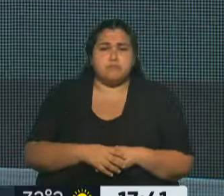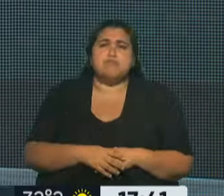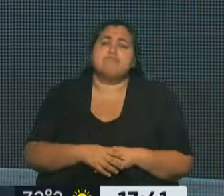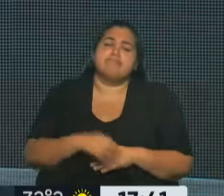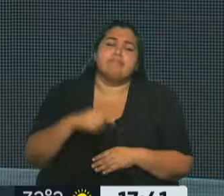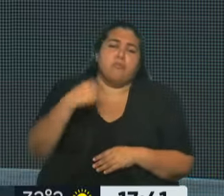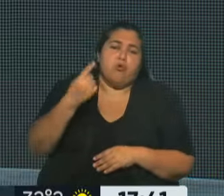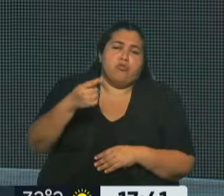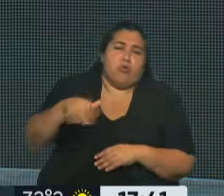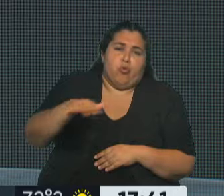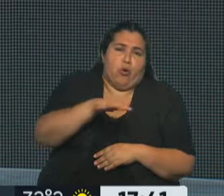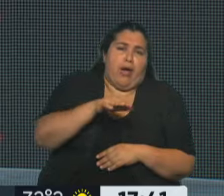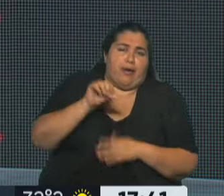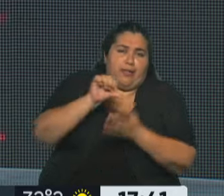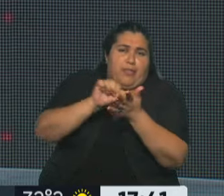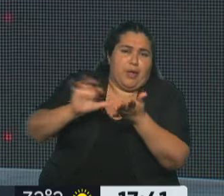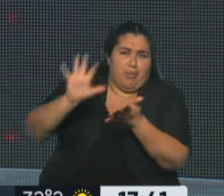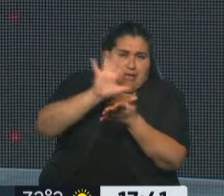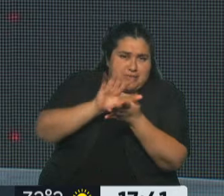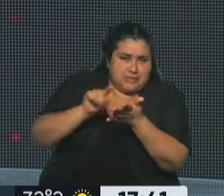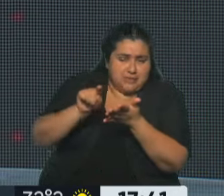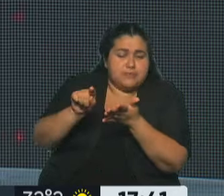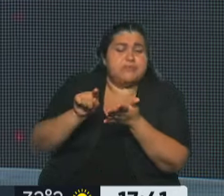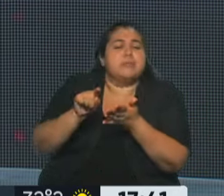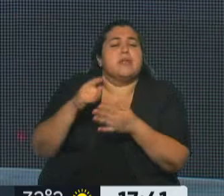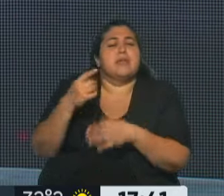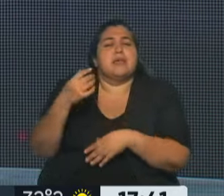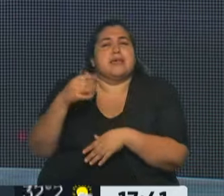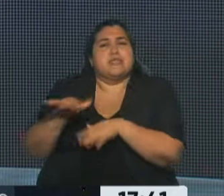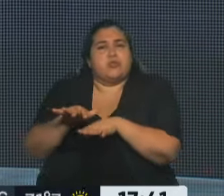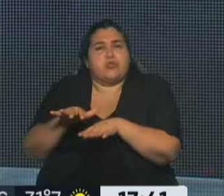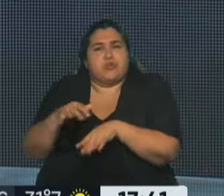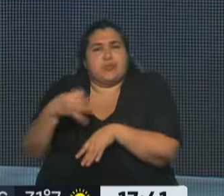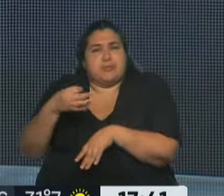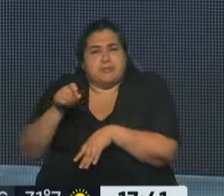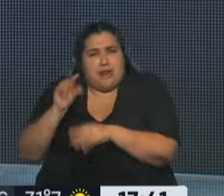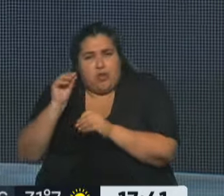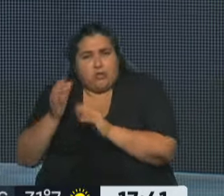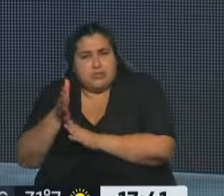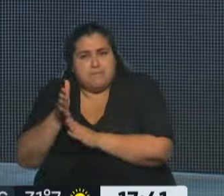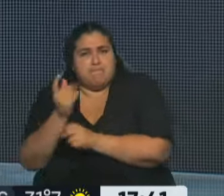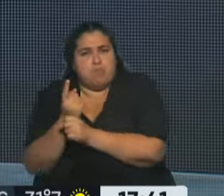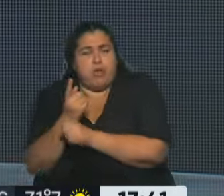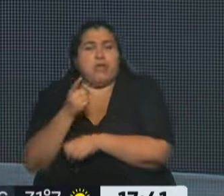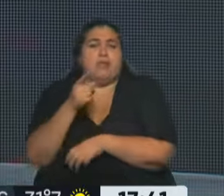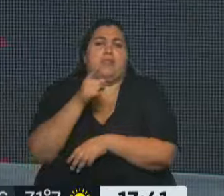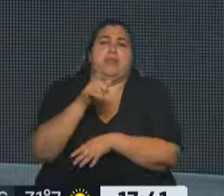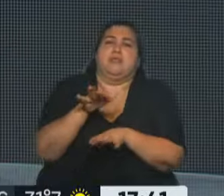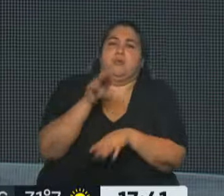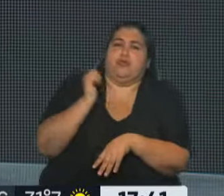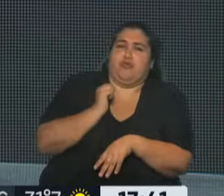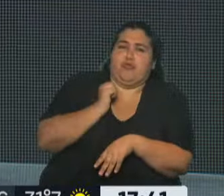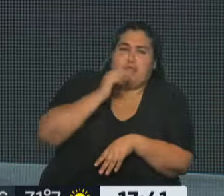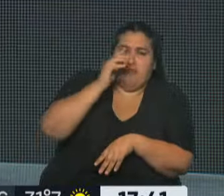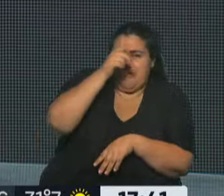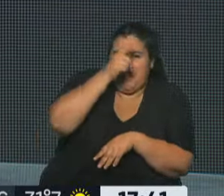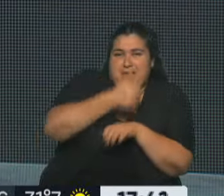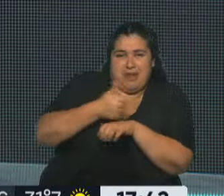puntos del país y el estado de excepción y un país militarizado y la situación en las cárceles y